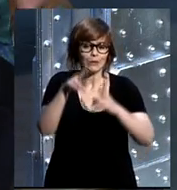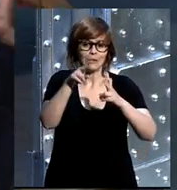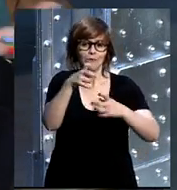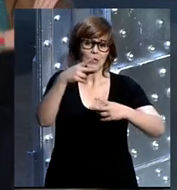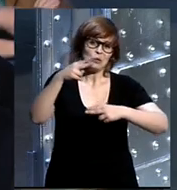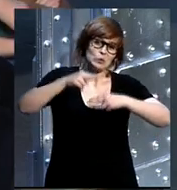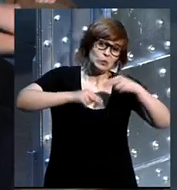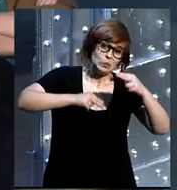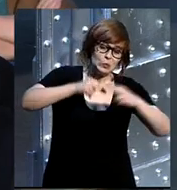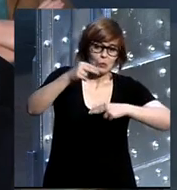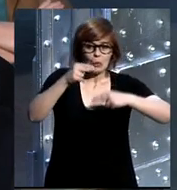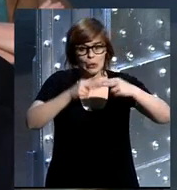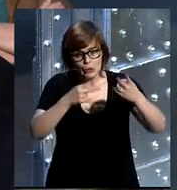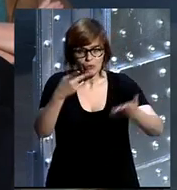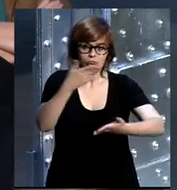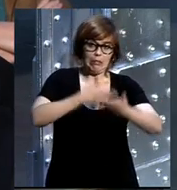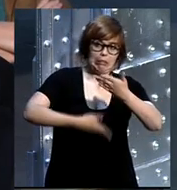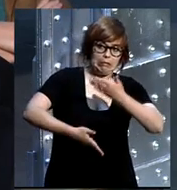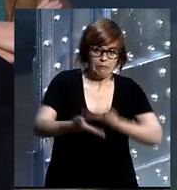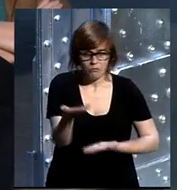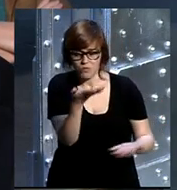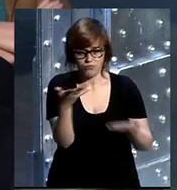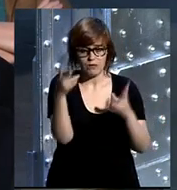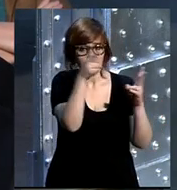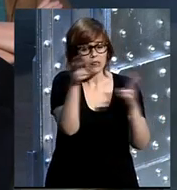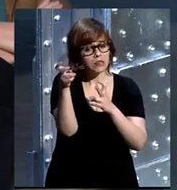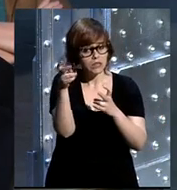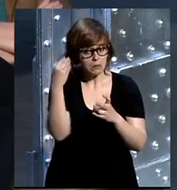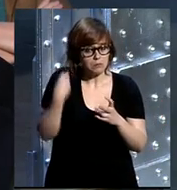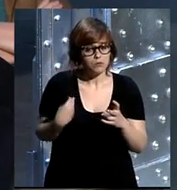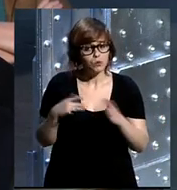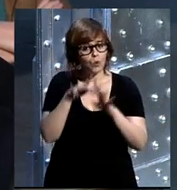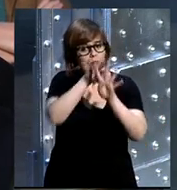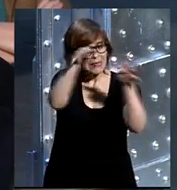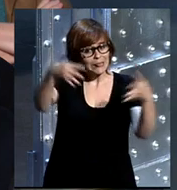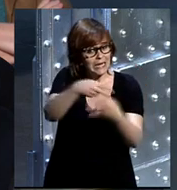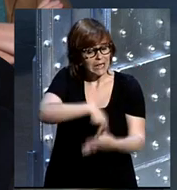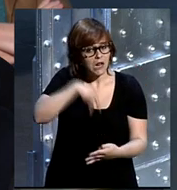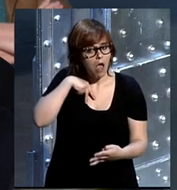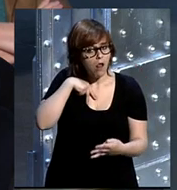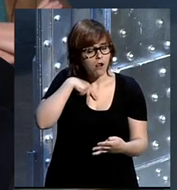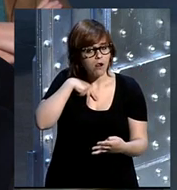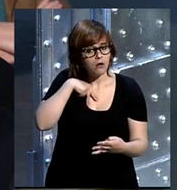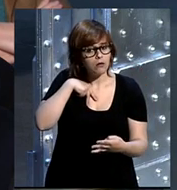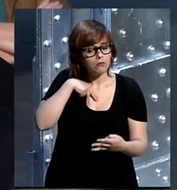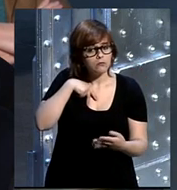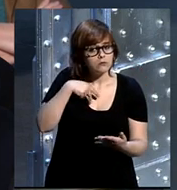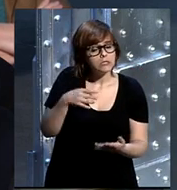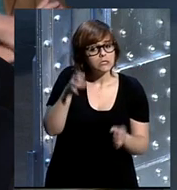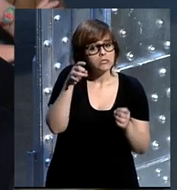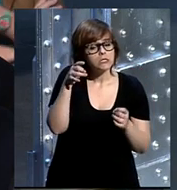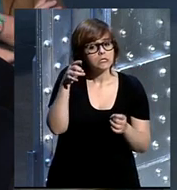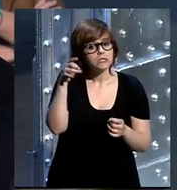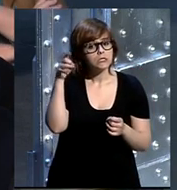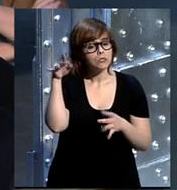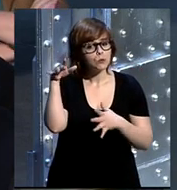de todas las relaciones, de intercambio de todo tipo en el ámbito de Internet, lo mismo que en